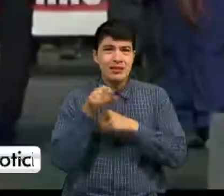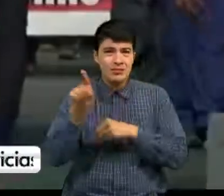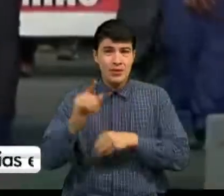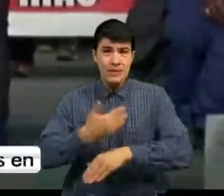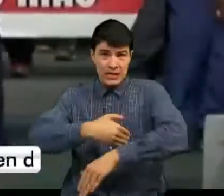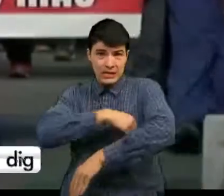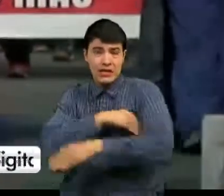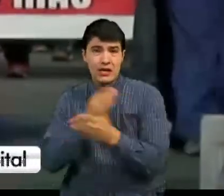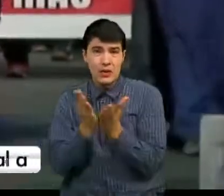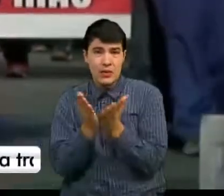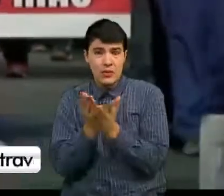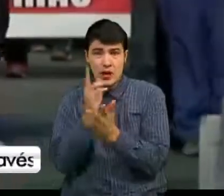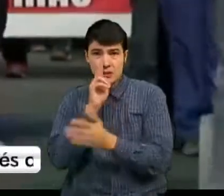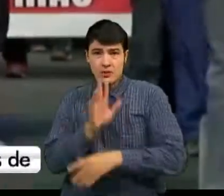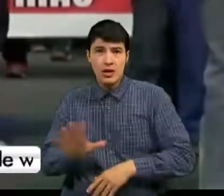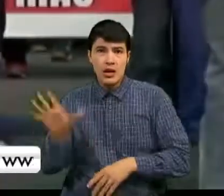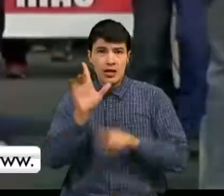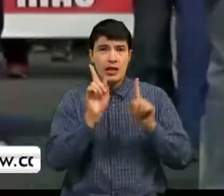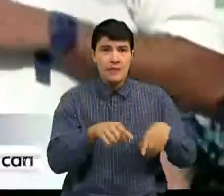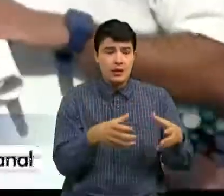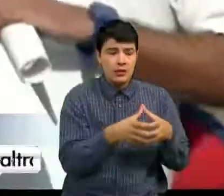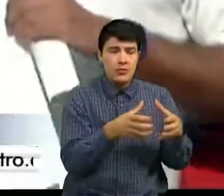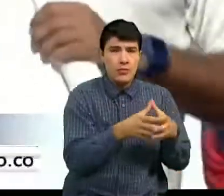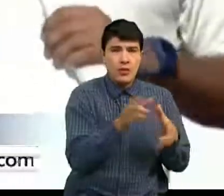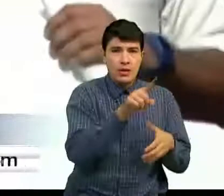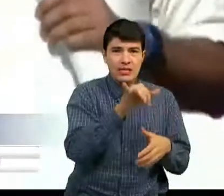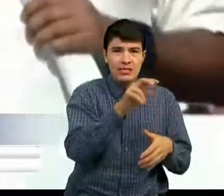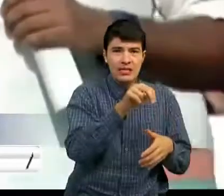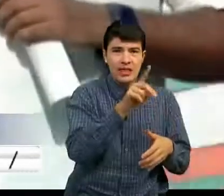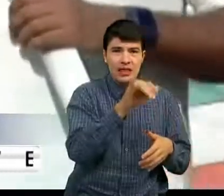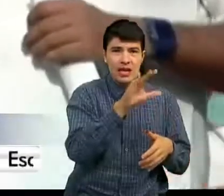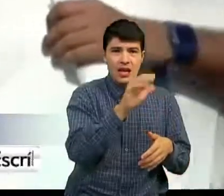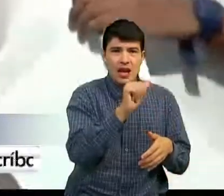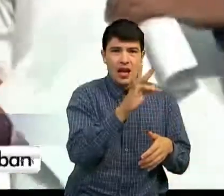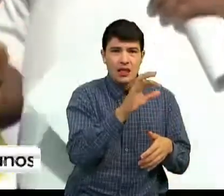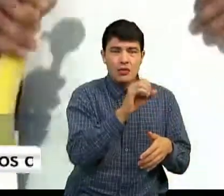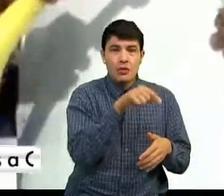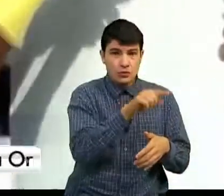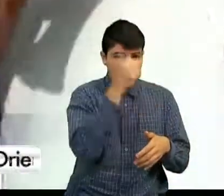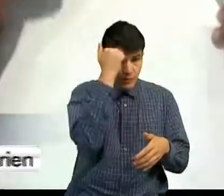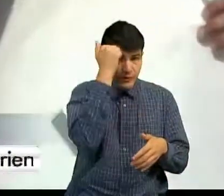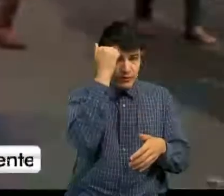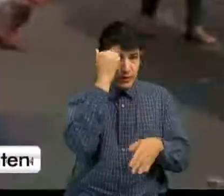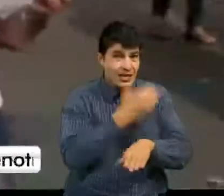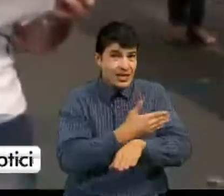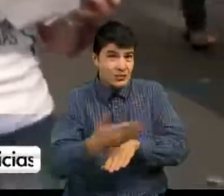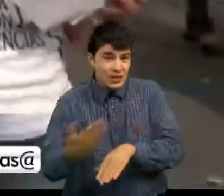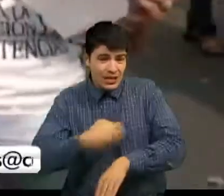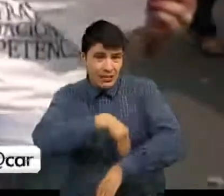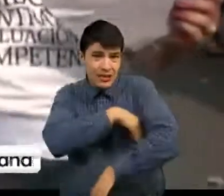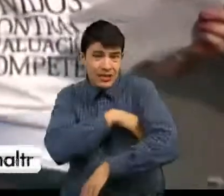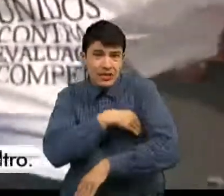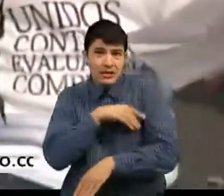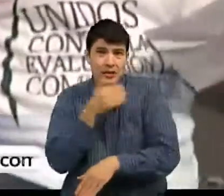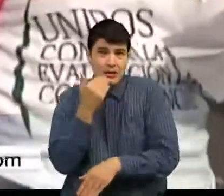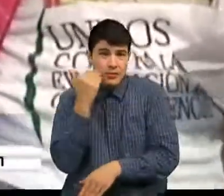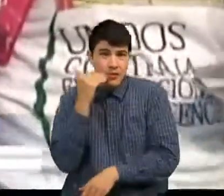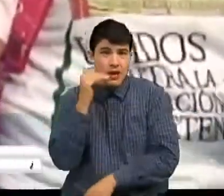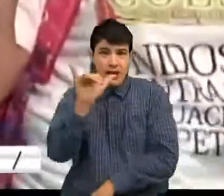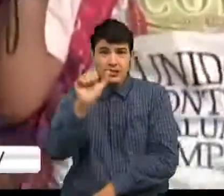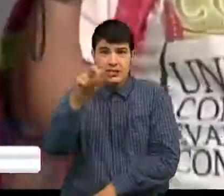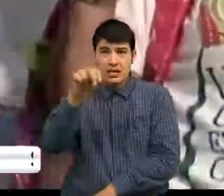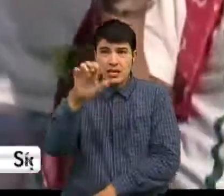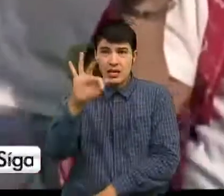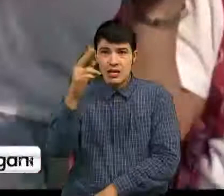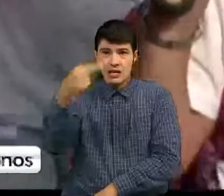Ministerio de Educación Nacional y el sindicato, una situación que se agudizó después que la ministra de Educación, Janet Gia,